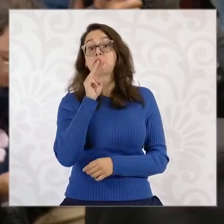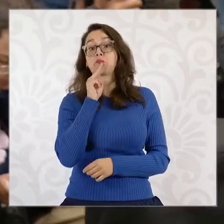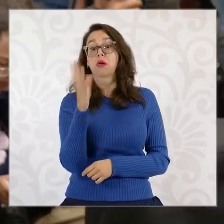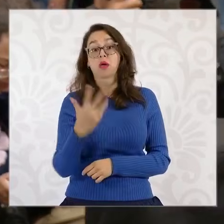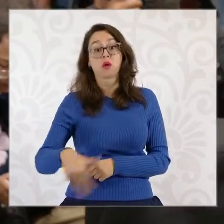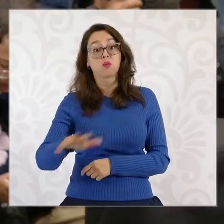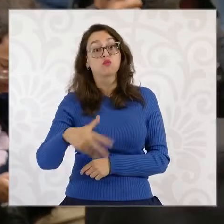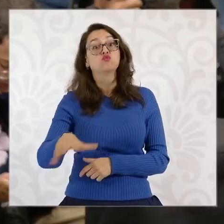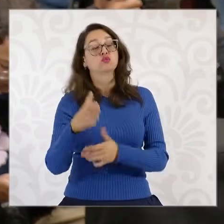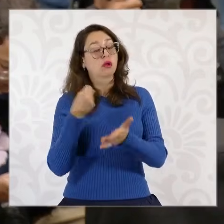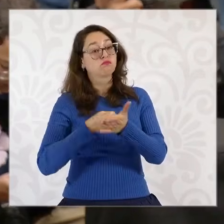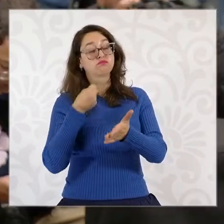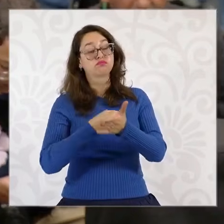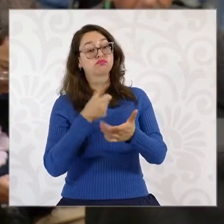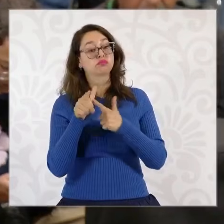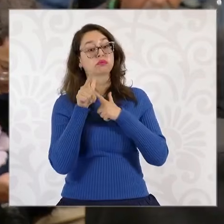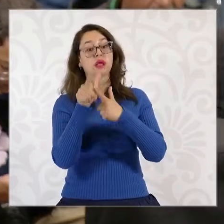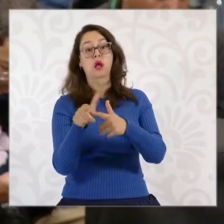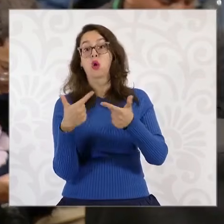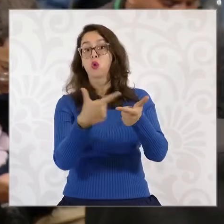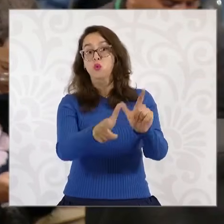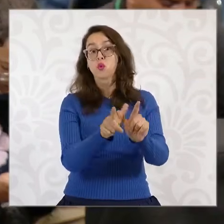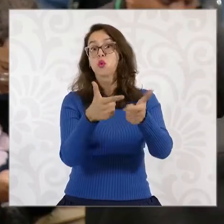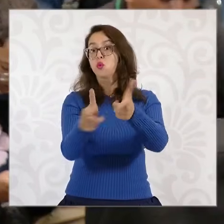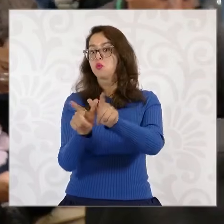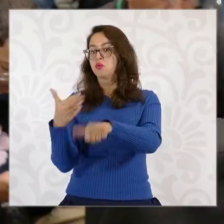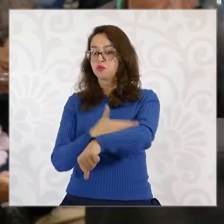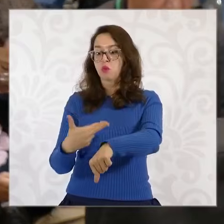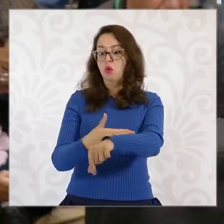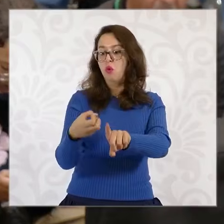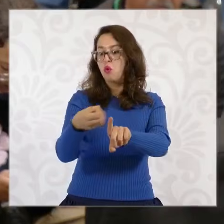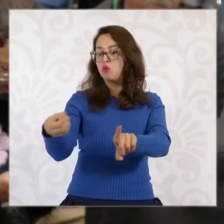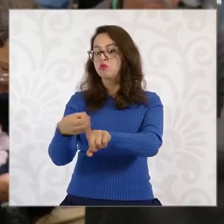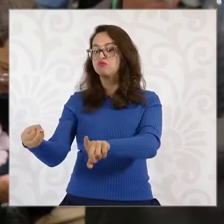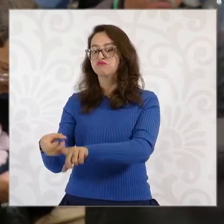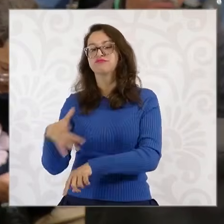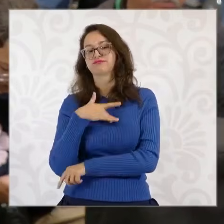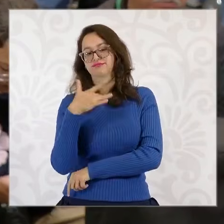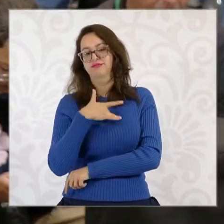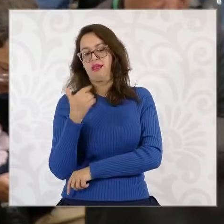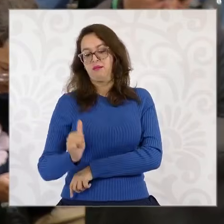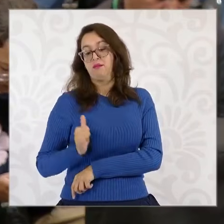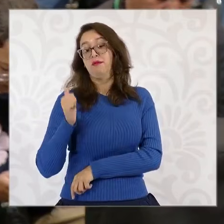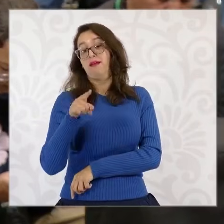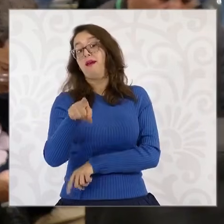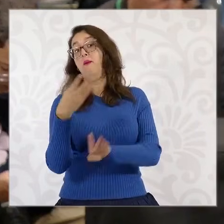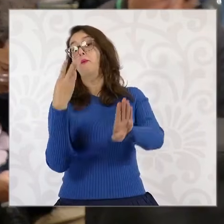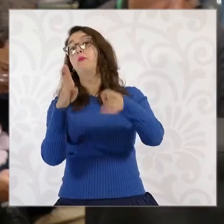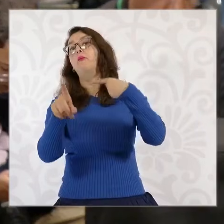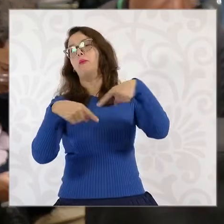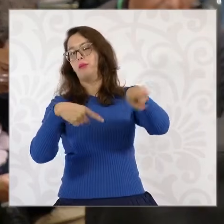sus demandas. Hay varios grupos que se están organizando y están previendo, ellos mismos están